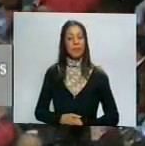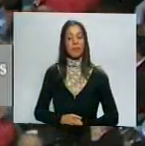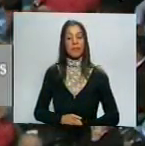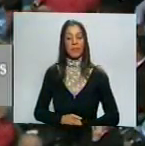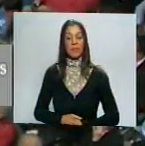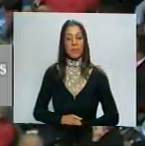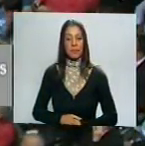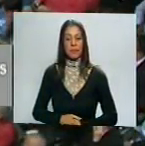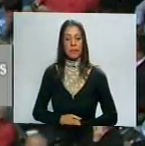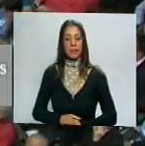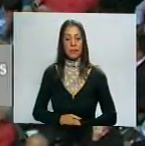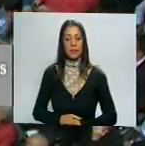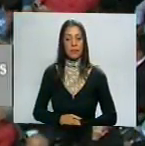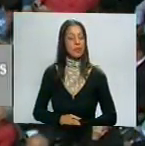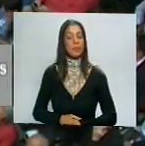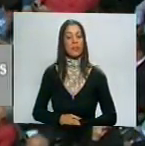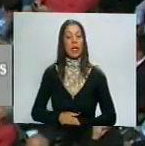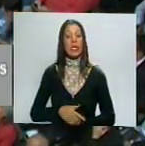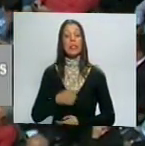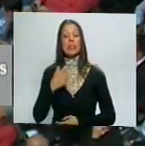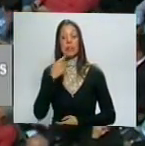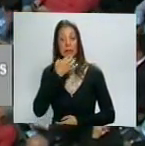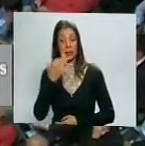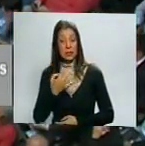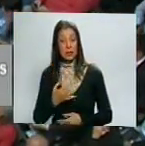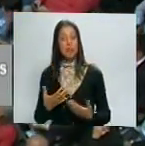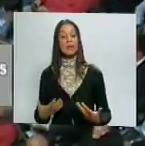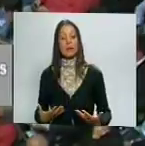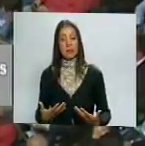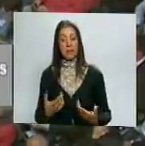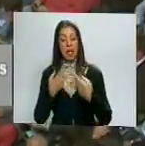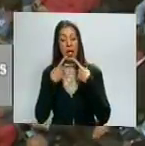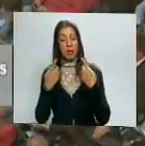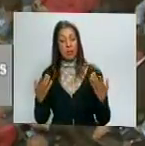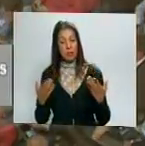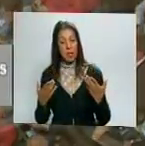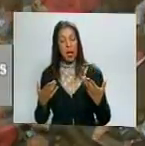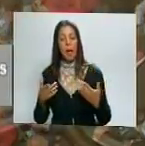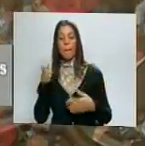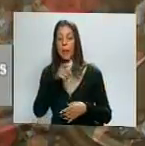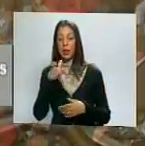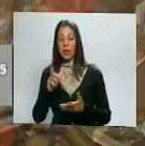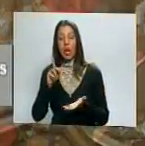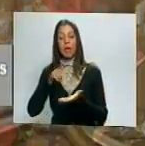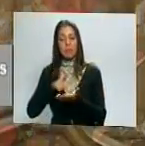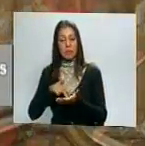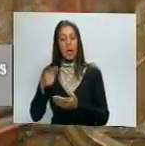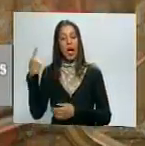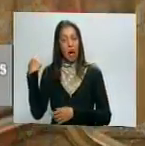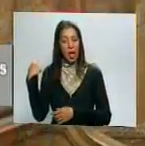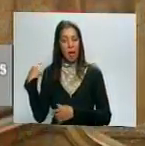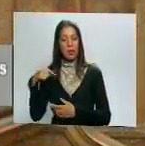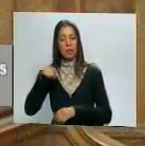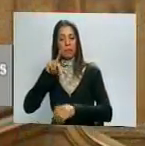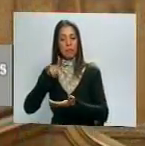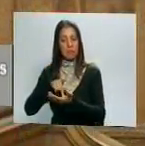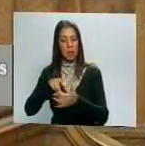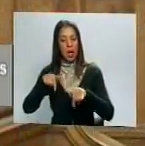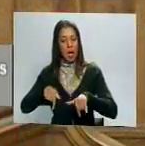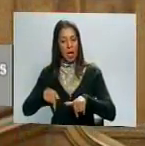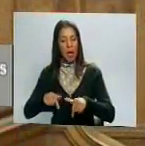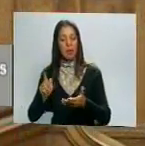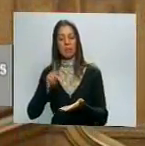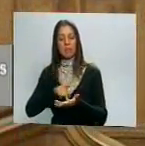Y no es mentira, es cierto lo que han dicho varios de los que intervinieron en esta